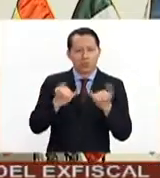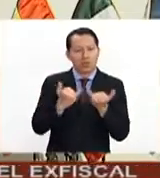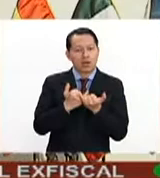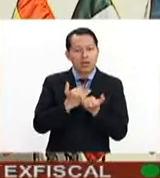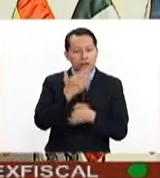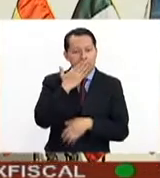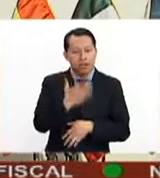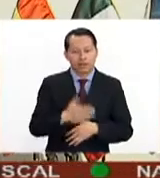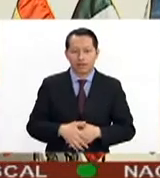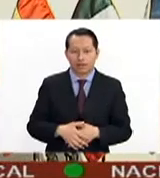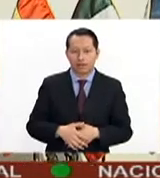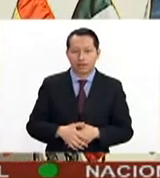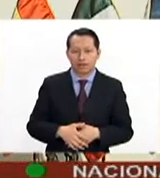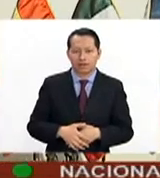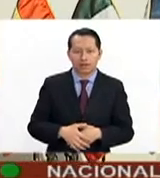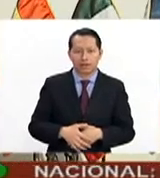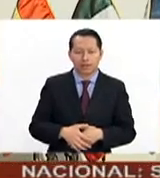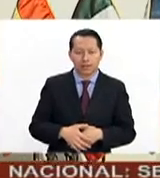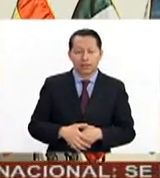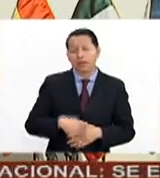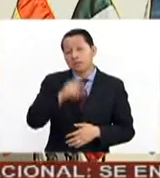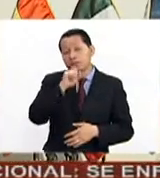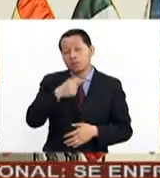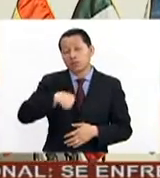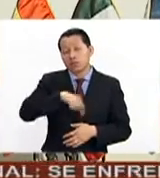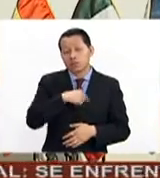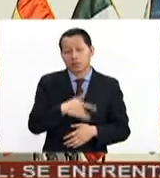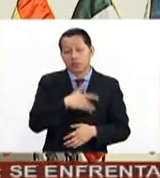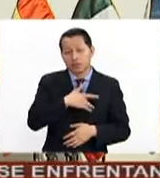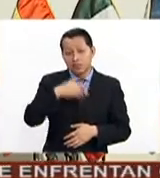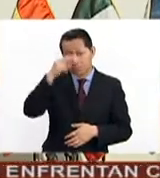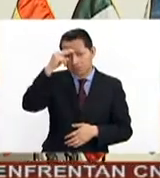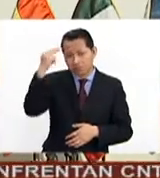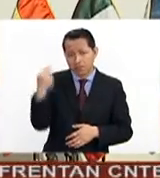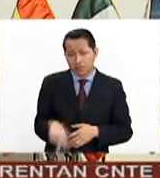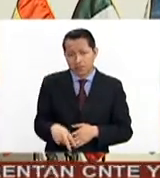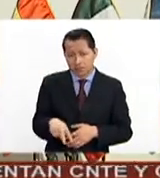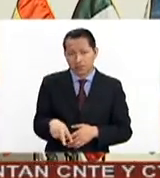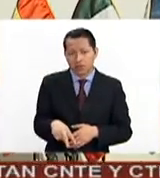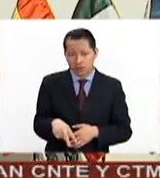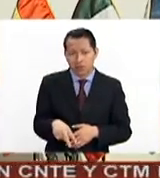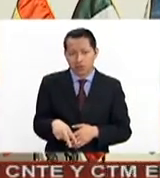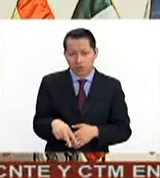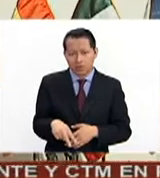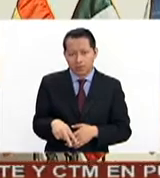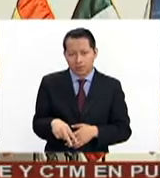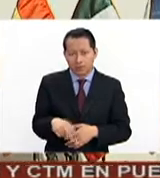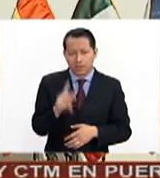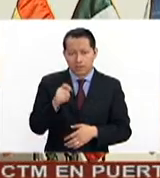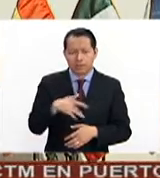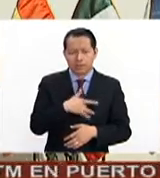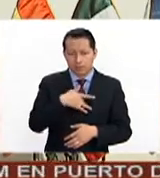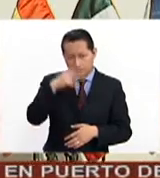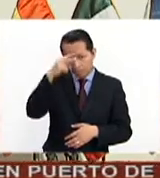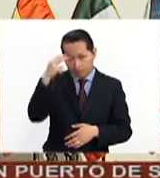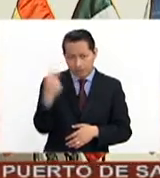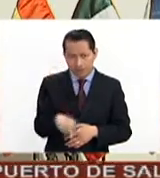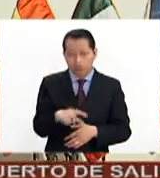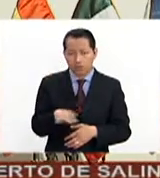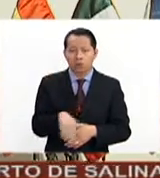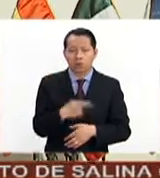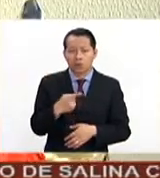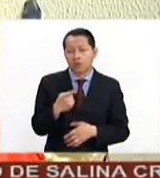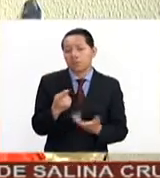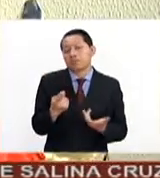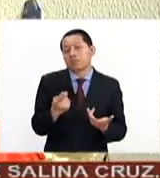bueno, nosotros nos sentimos muy mexicanos. Nos sentimos muy mexicanos y muy, porque